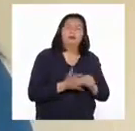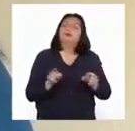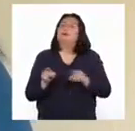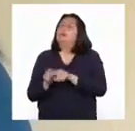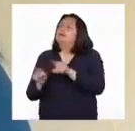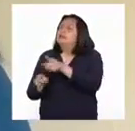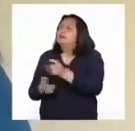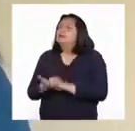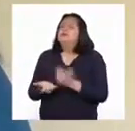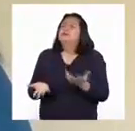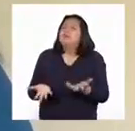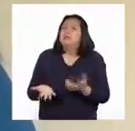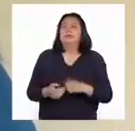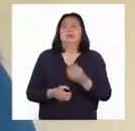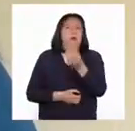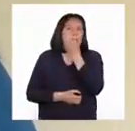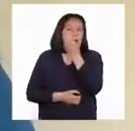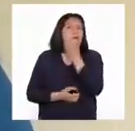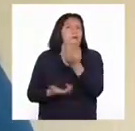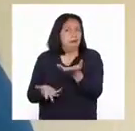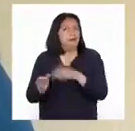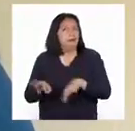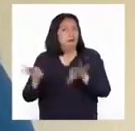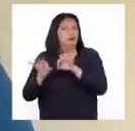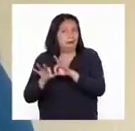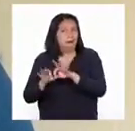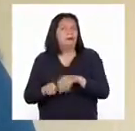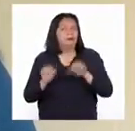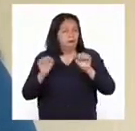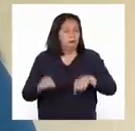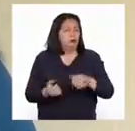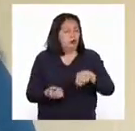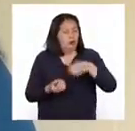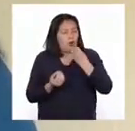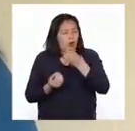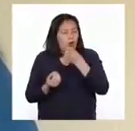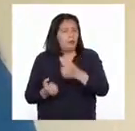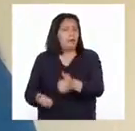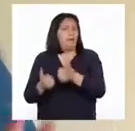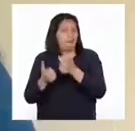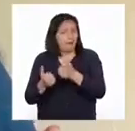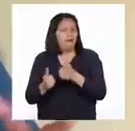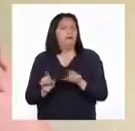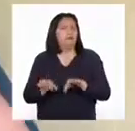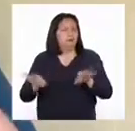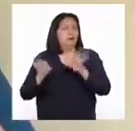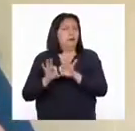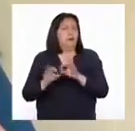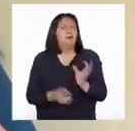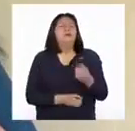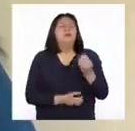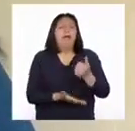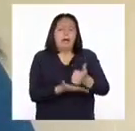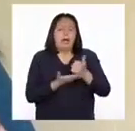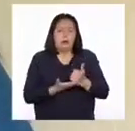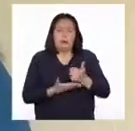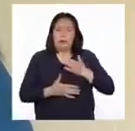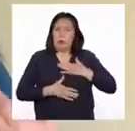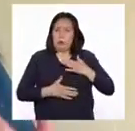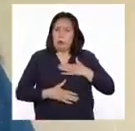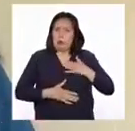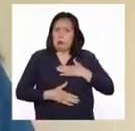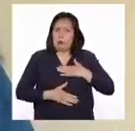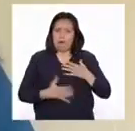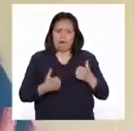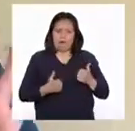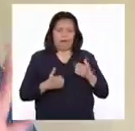aspecto importante es nuestra alimentación. Alimentarse sanamente es clave, porque eso ayuda a nuestro cuerpo a